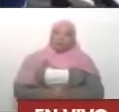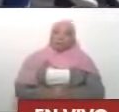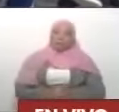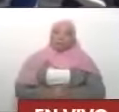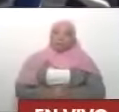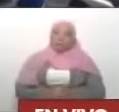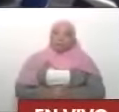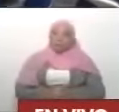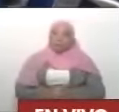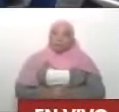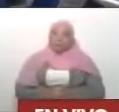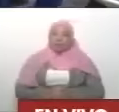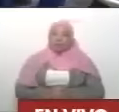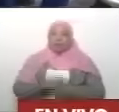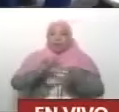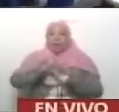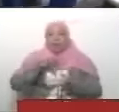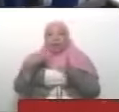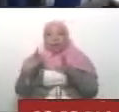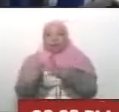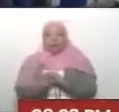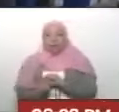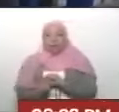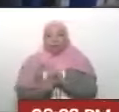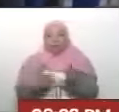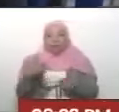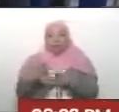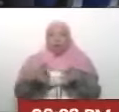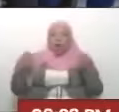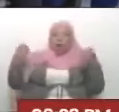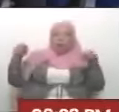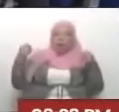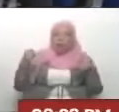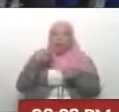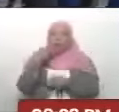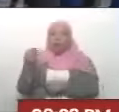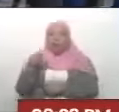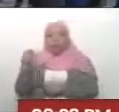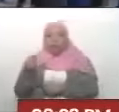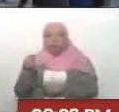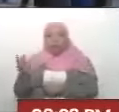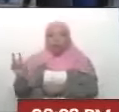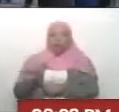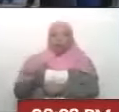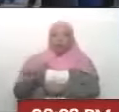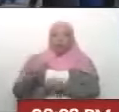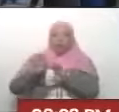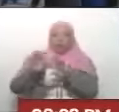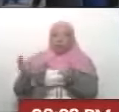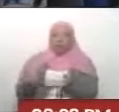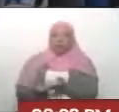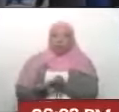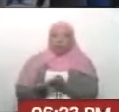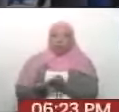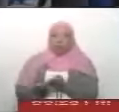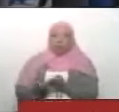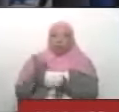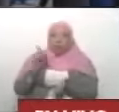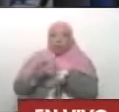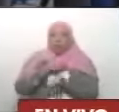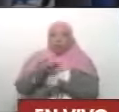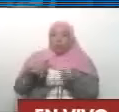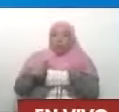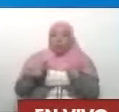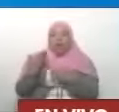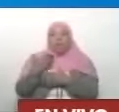la desculturización que están aplicando con la juventud de Venezuela y del mundo, es que a ustedes no